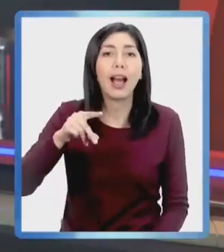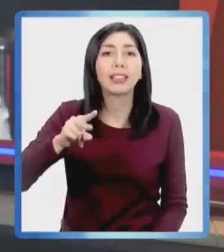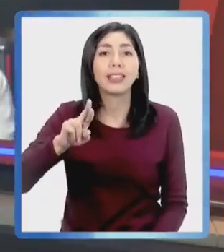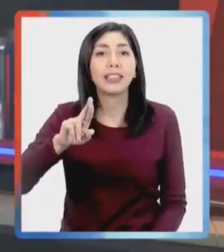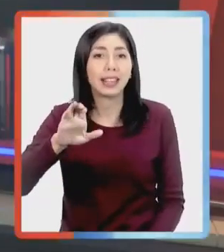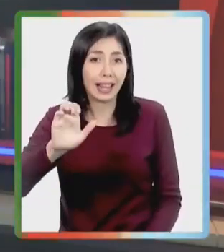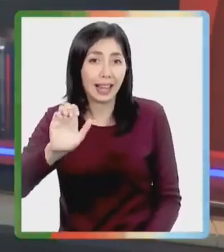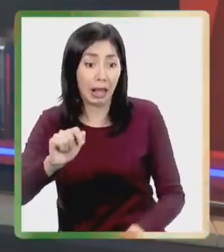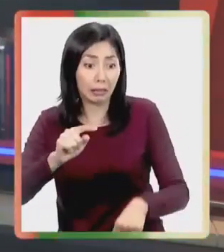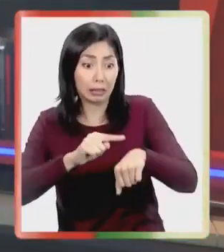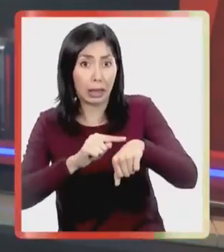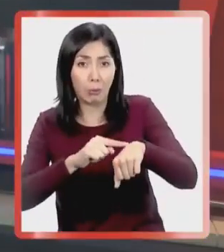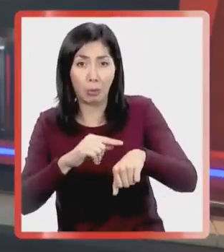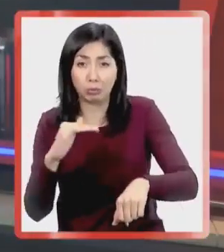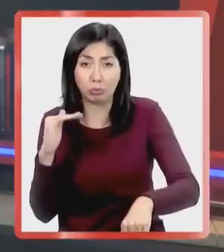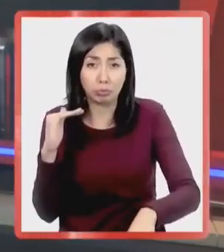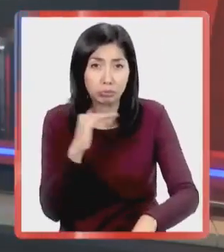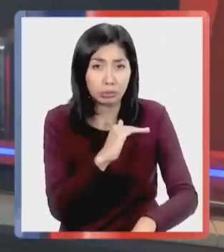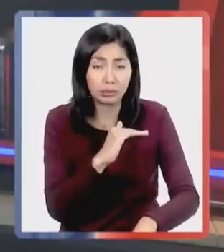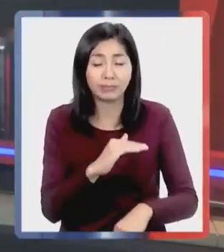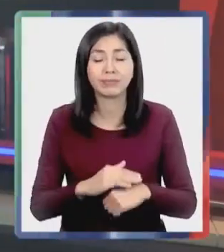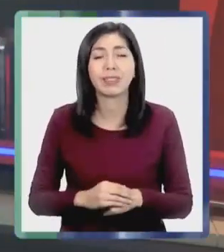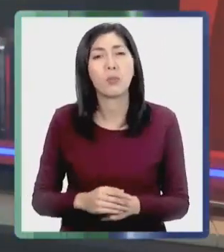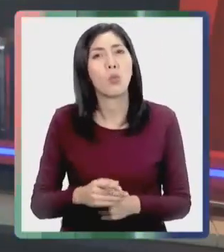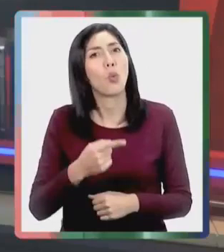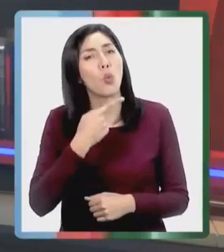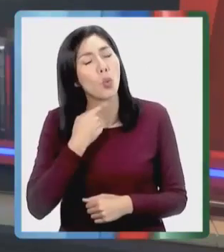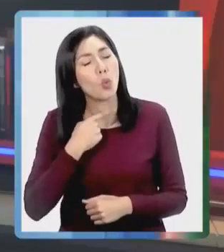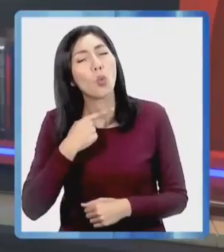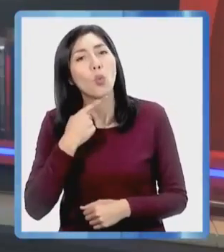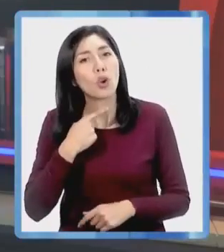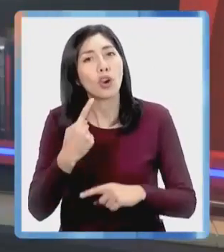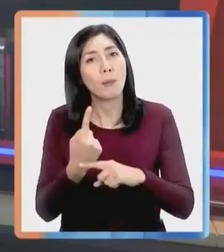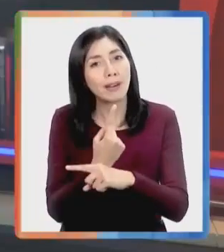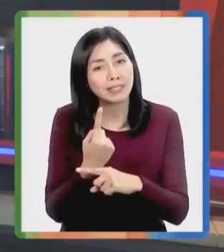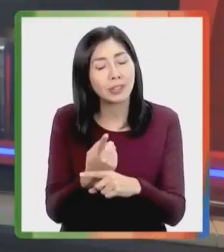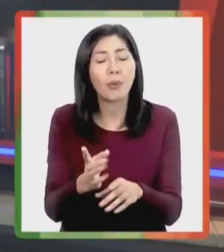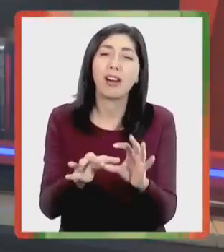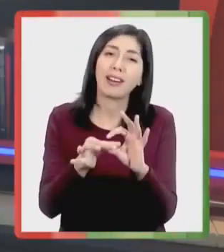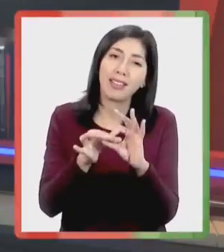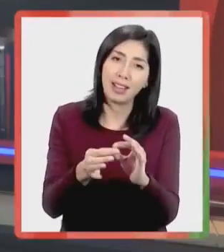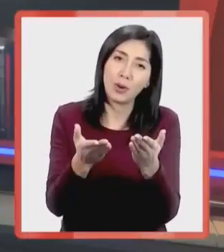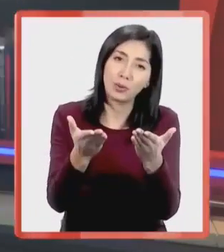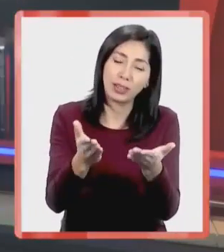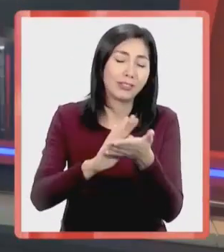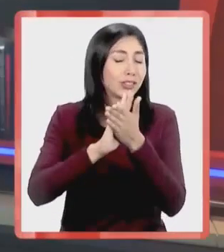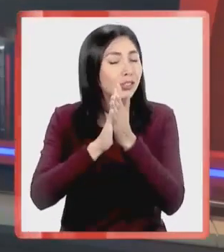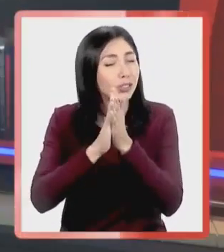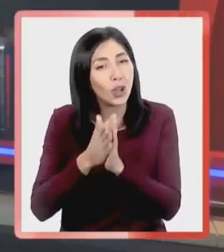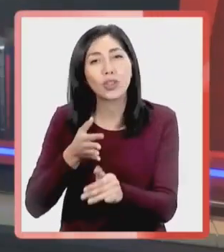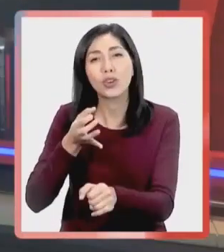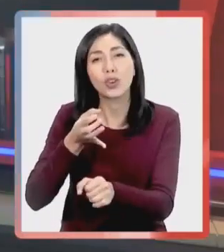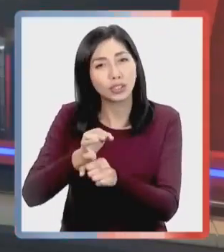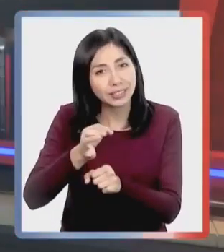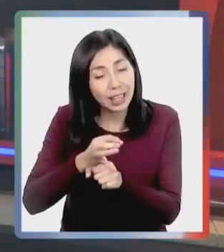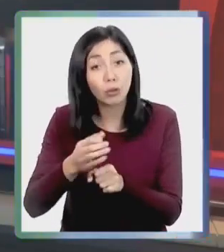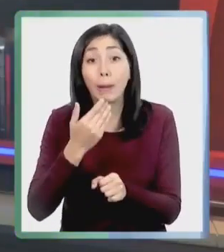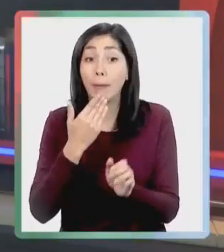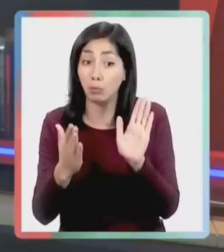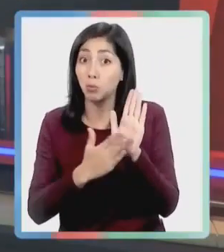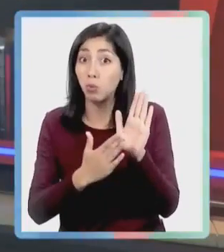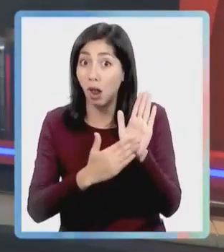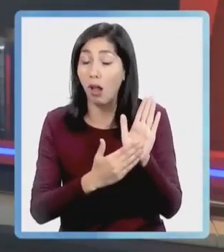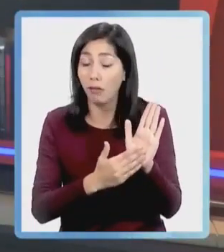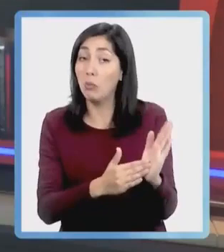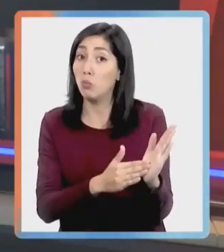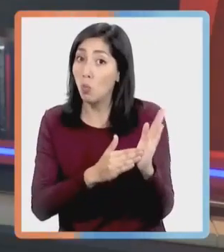Hovelin, el tiempo se nos ha pasado volando. Interesantísima conversación. Le agradezco de todo corazón todas las recomendaciones, consejos y la evidencia